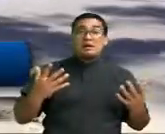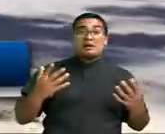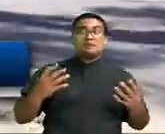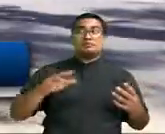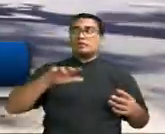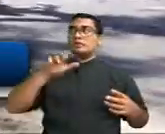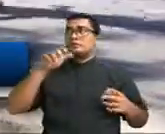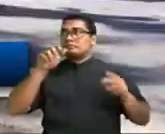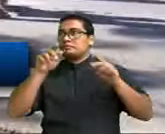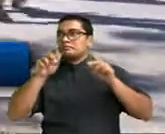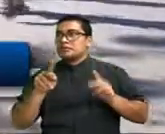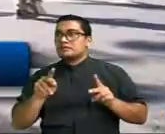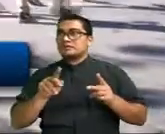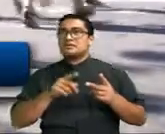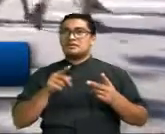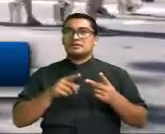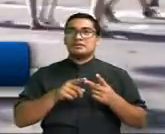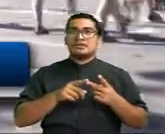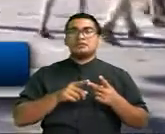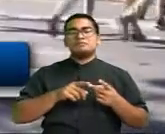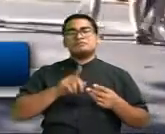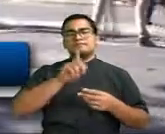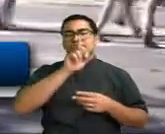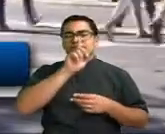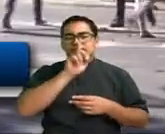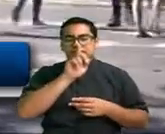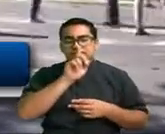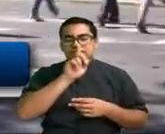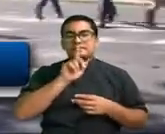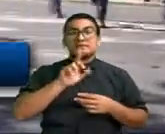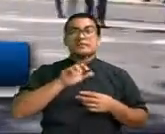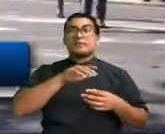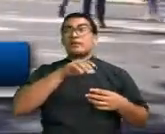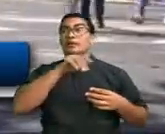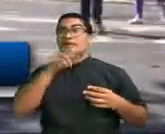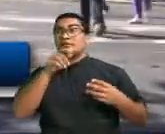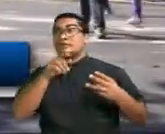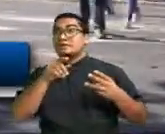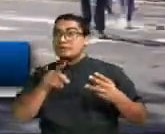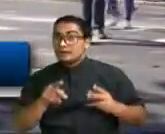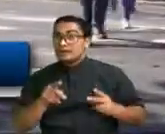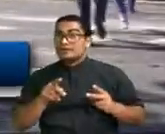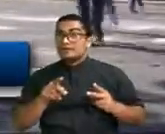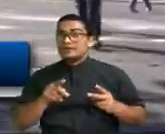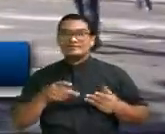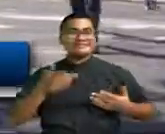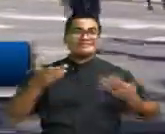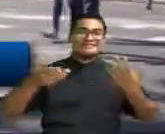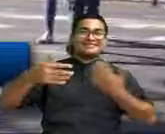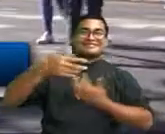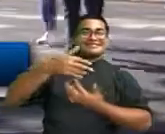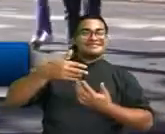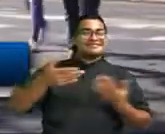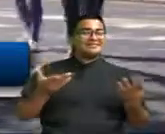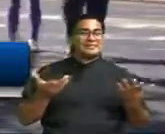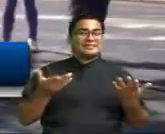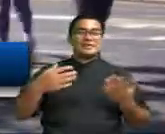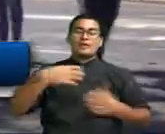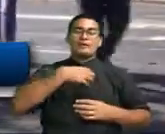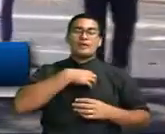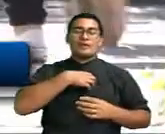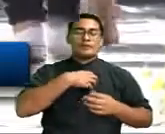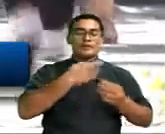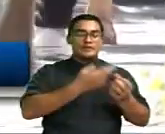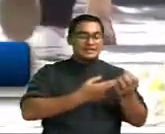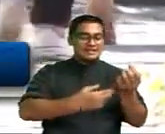muy deprimido. Entonces, esas personas que ya vienen con una predisposición genética de tener